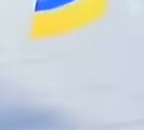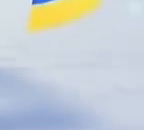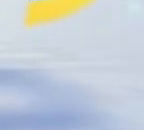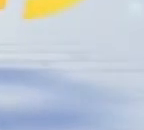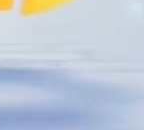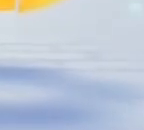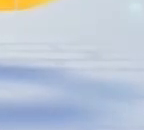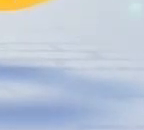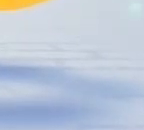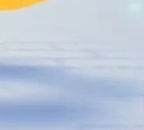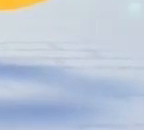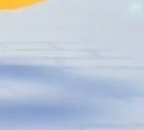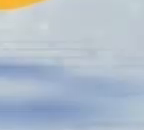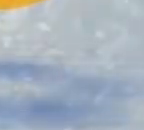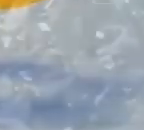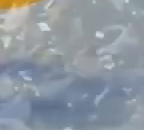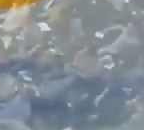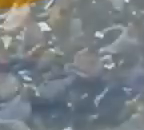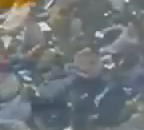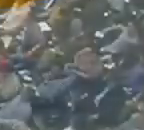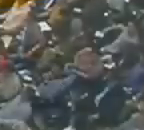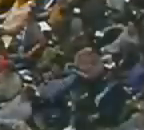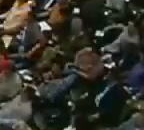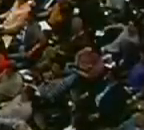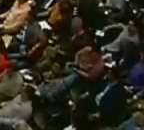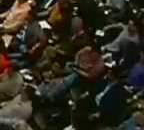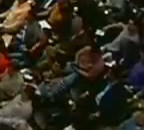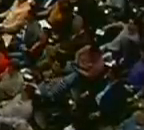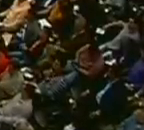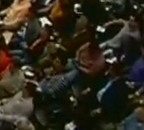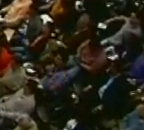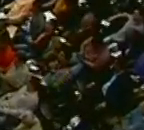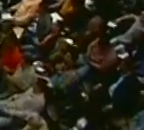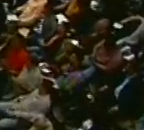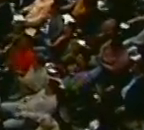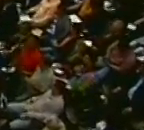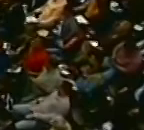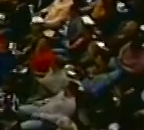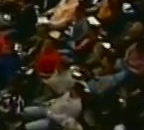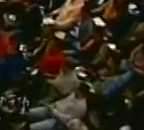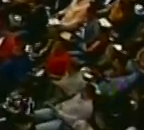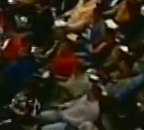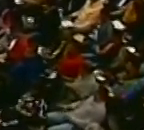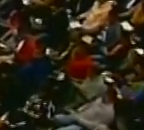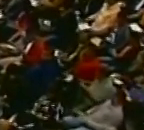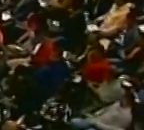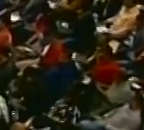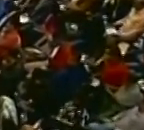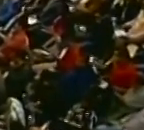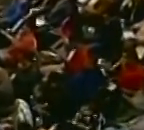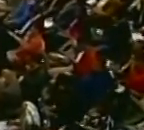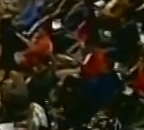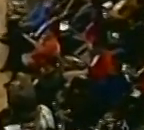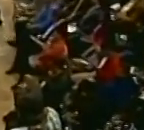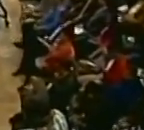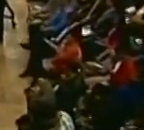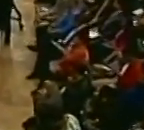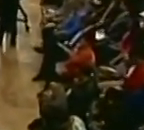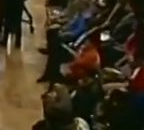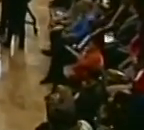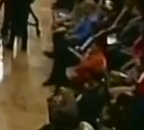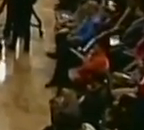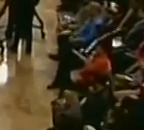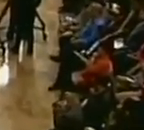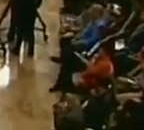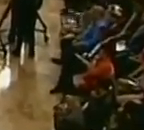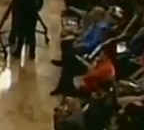este en esta importantísima sesión ordinaria del día de hoy queremos dar la bienvenida